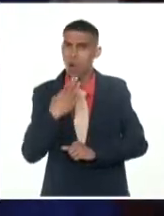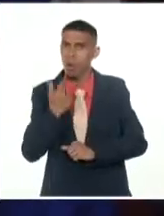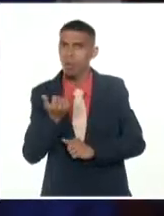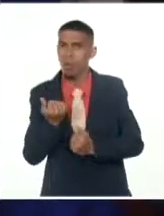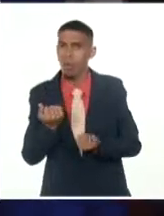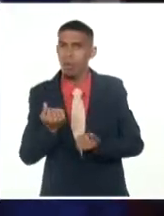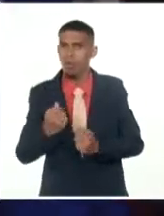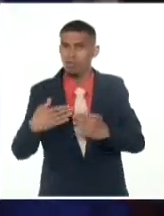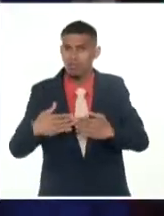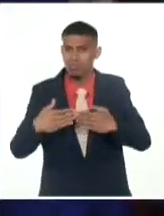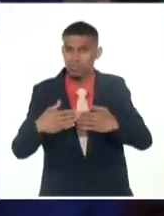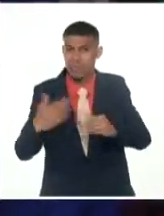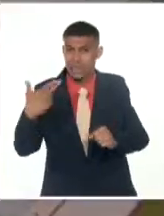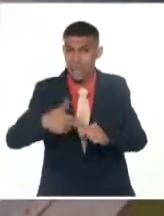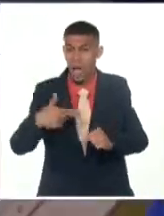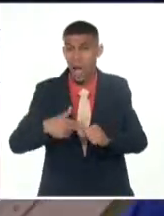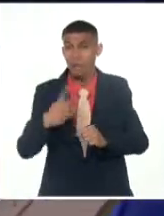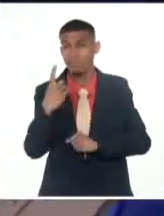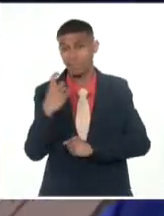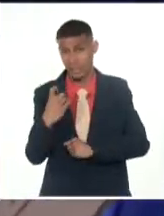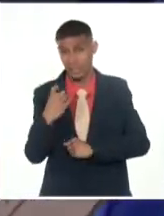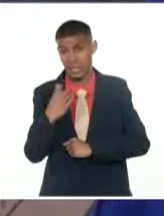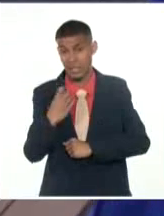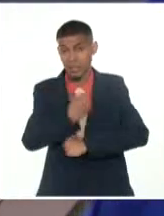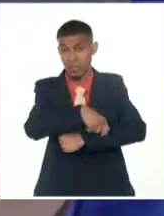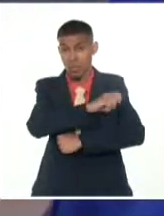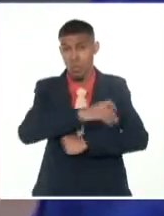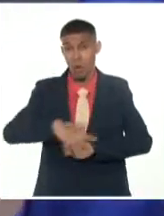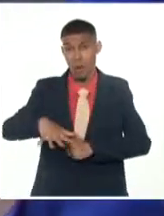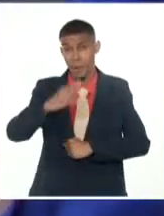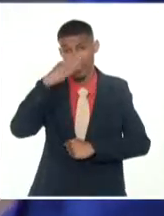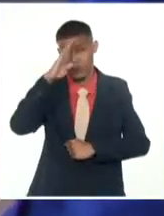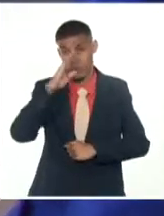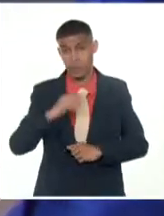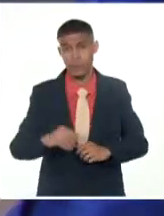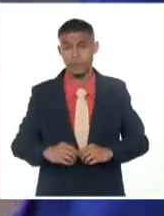del combustible que necesitan las familias pineras.